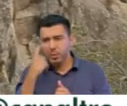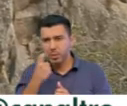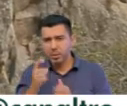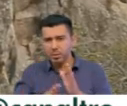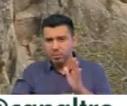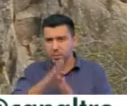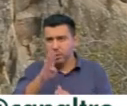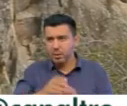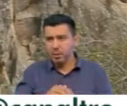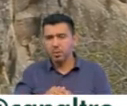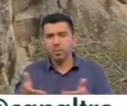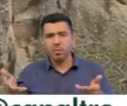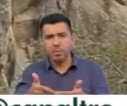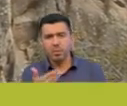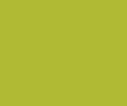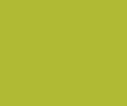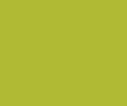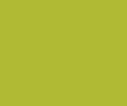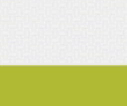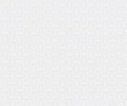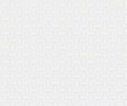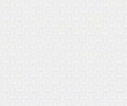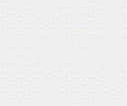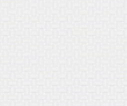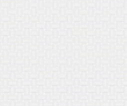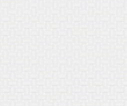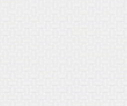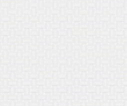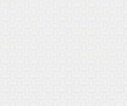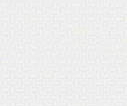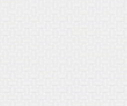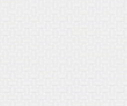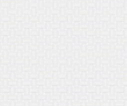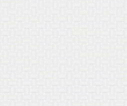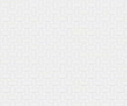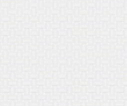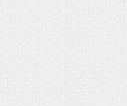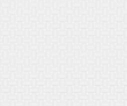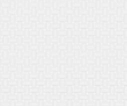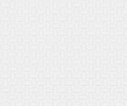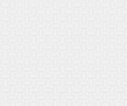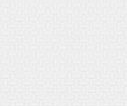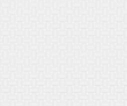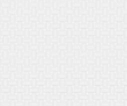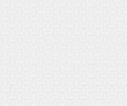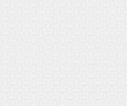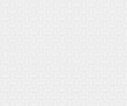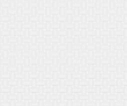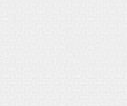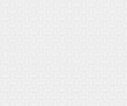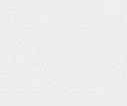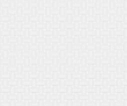calidad de vida de los trabajadores del campo en Santander. Canaltro.com